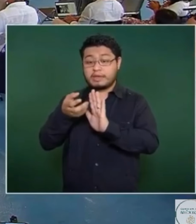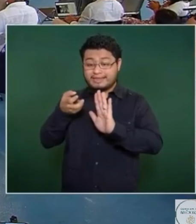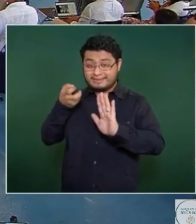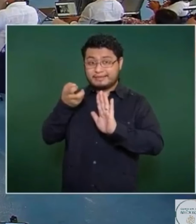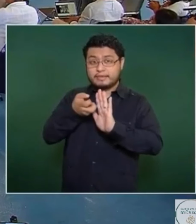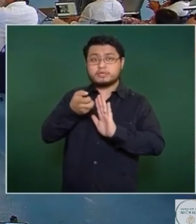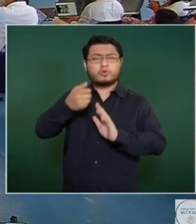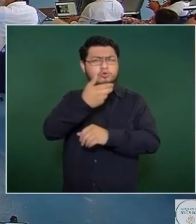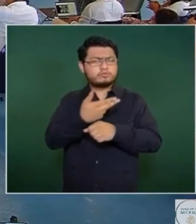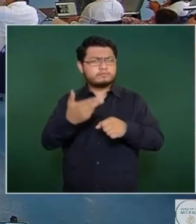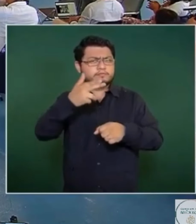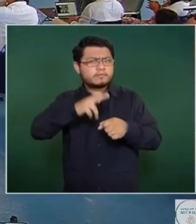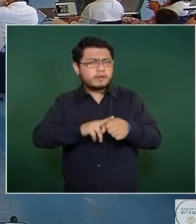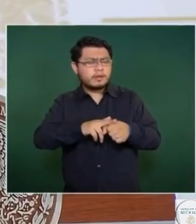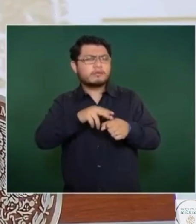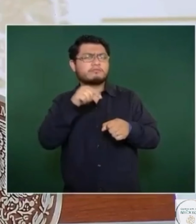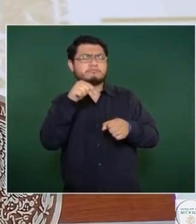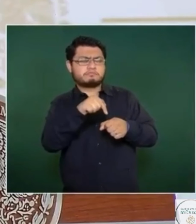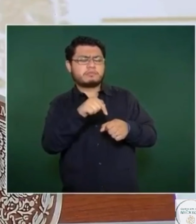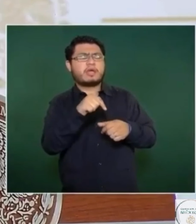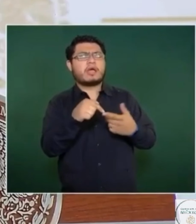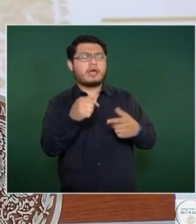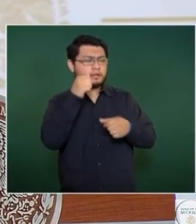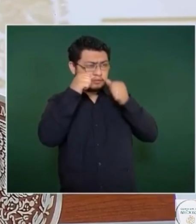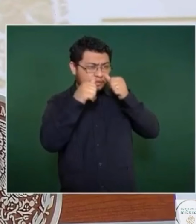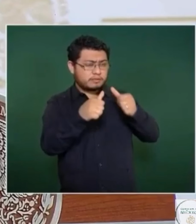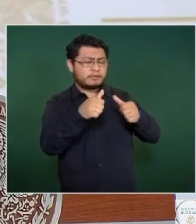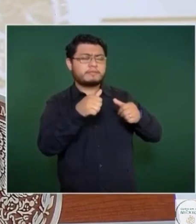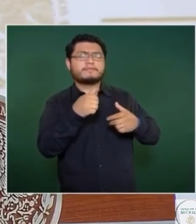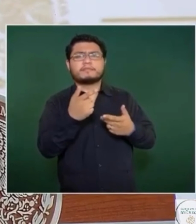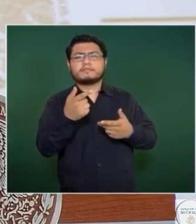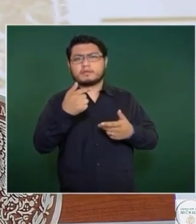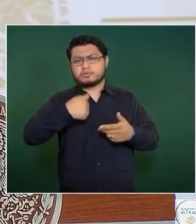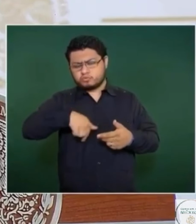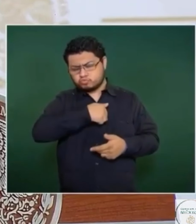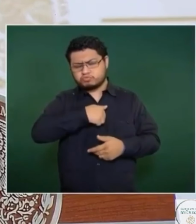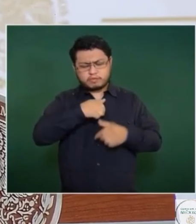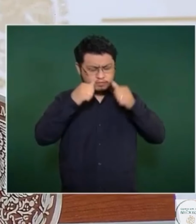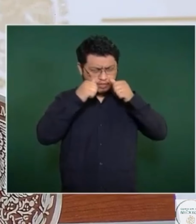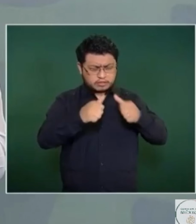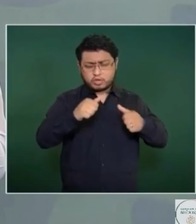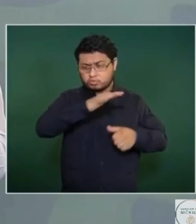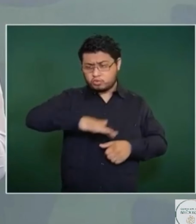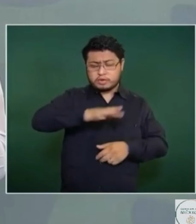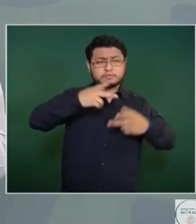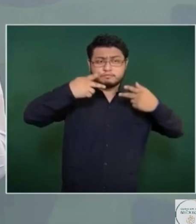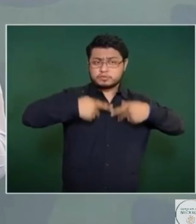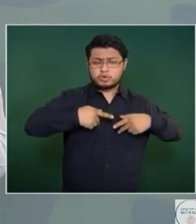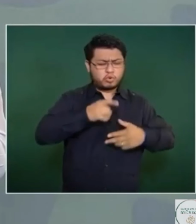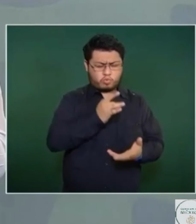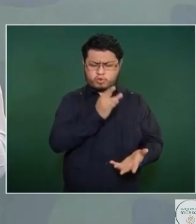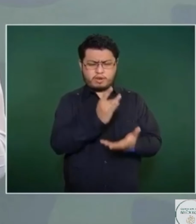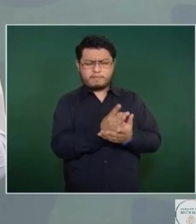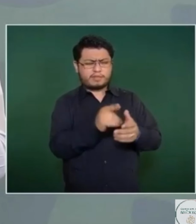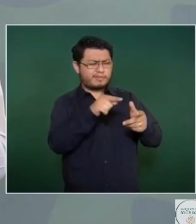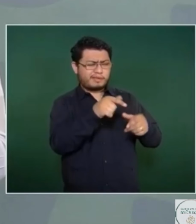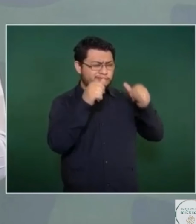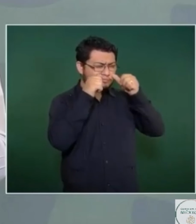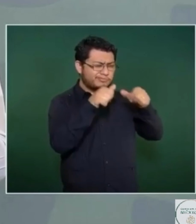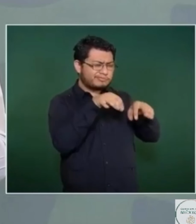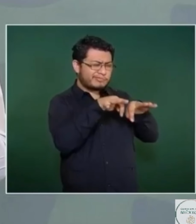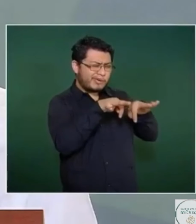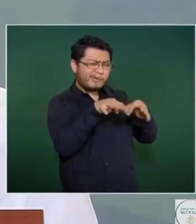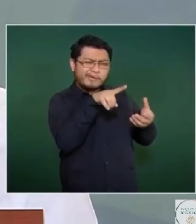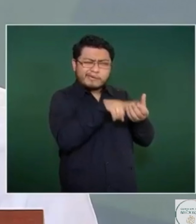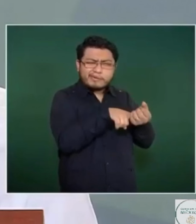naval, pues además de atender al personal de esa dependencia, también va a estar atendiendo a toda la población de Progreso, a toda la población civil, con lo